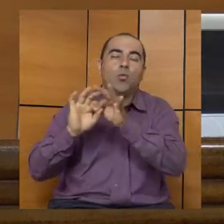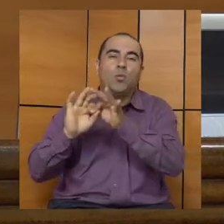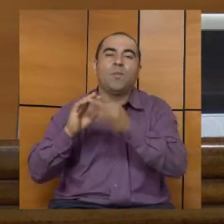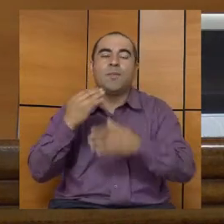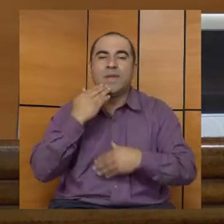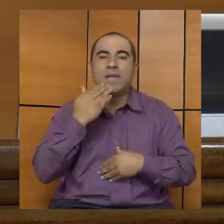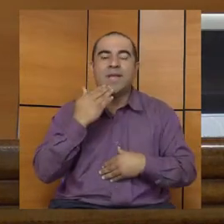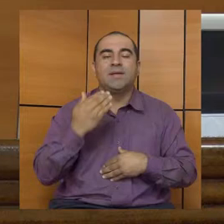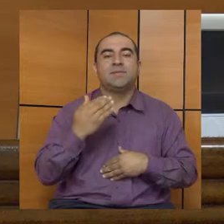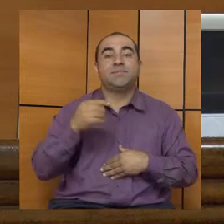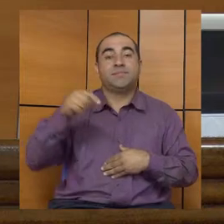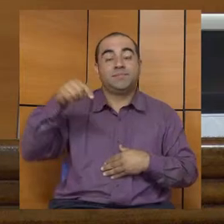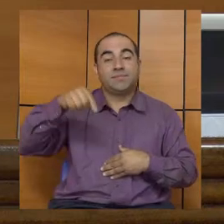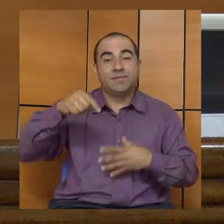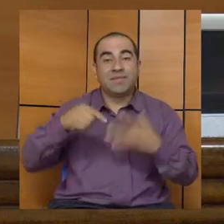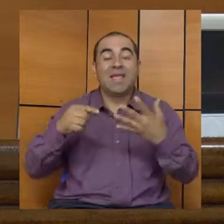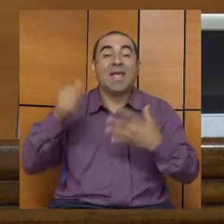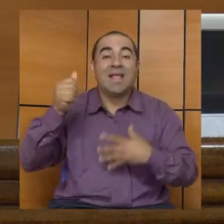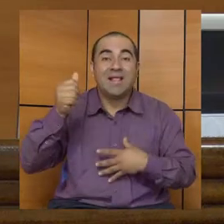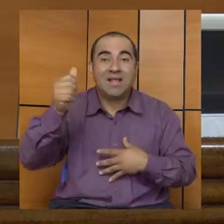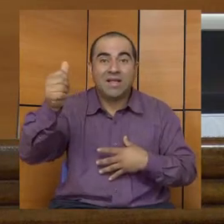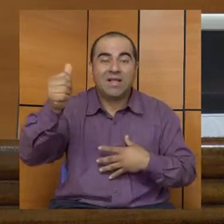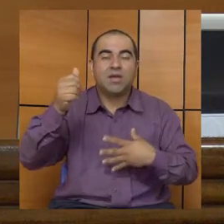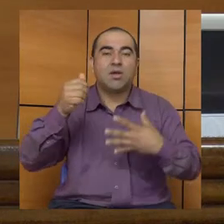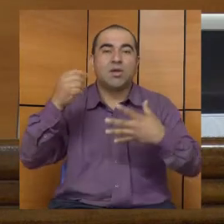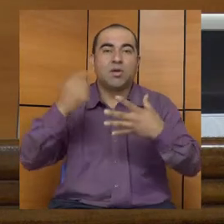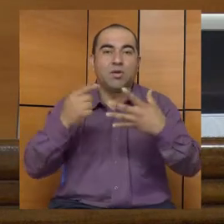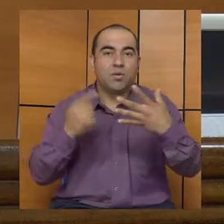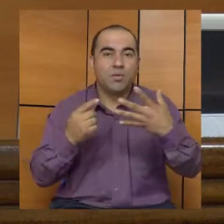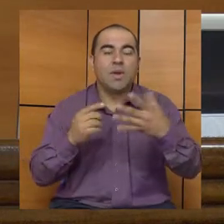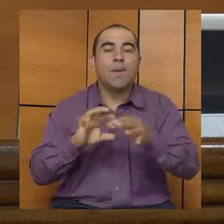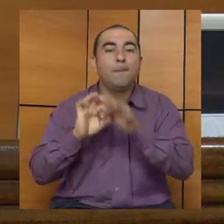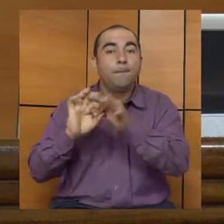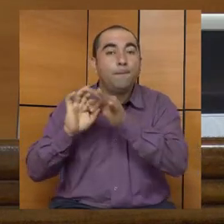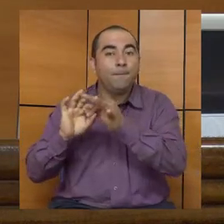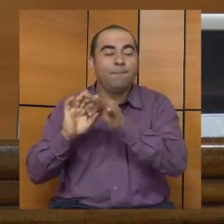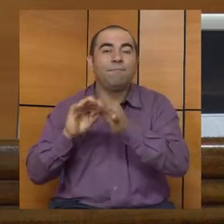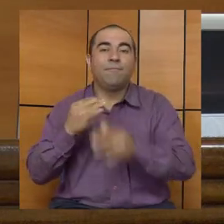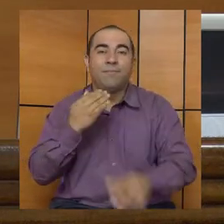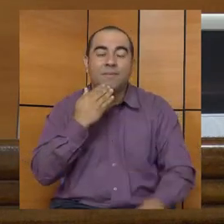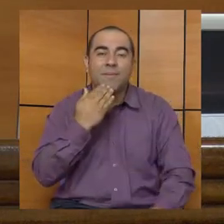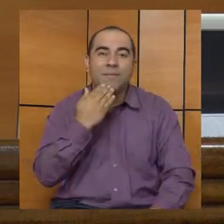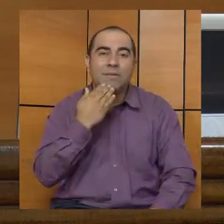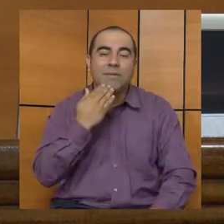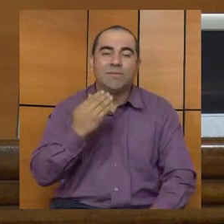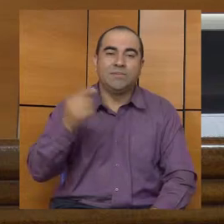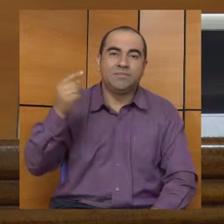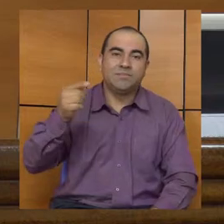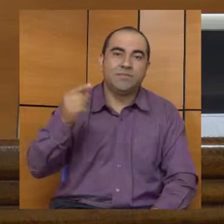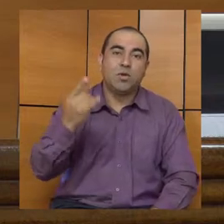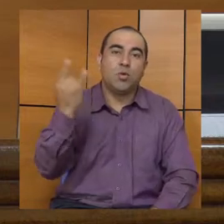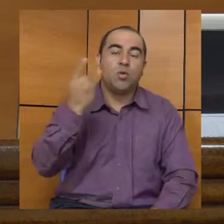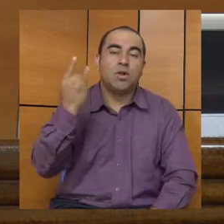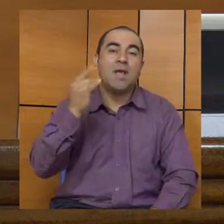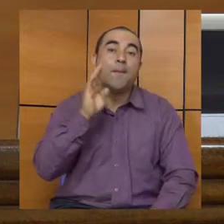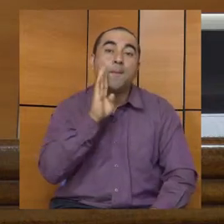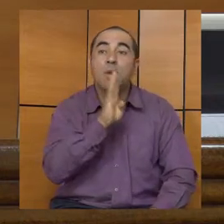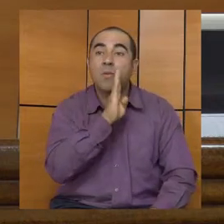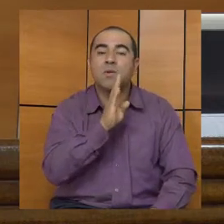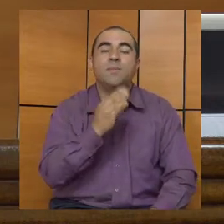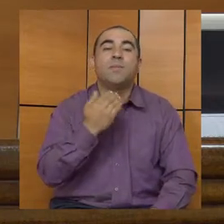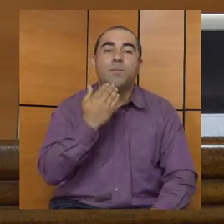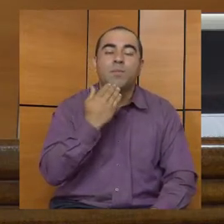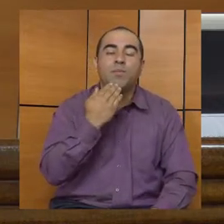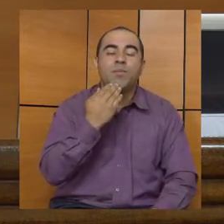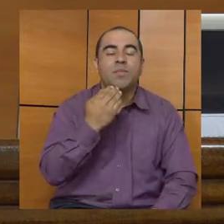Facultad de Medicina. A la directora del doctorado de la Escuela de Ciencias Empresariales de la Universidad del Biobío y a